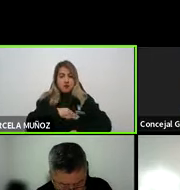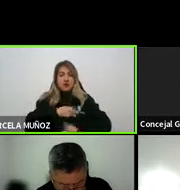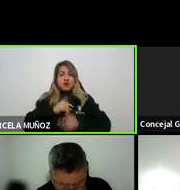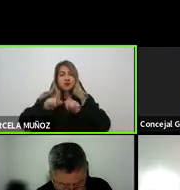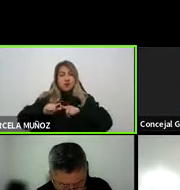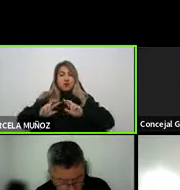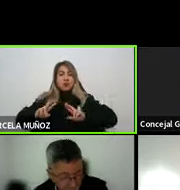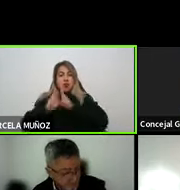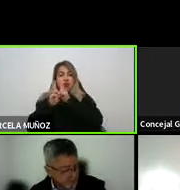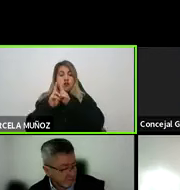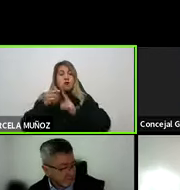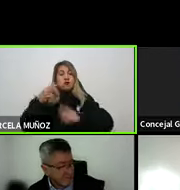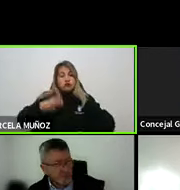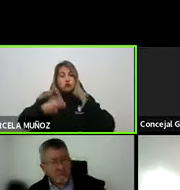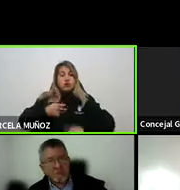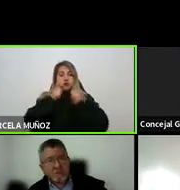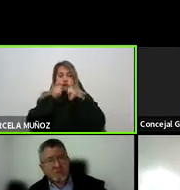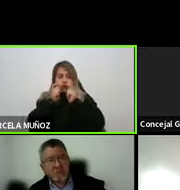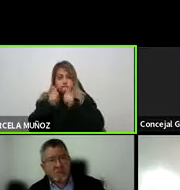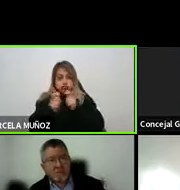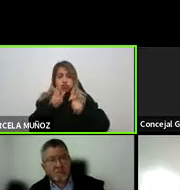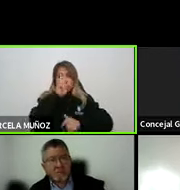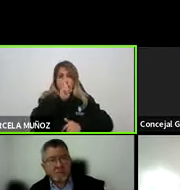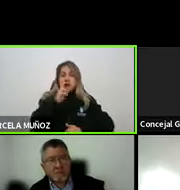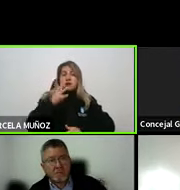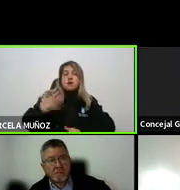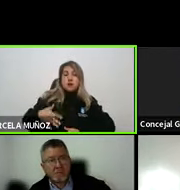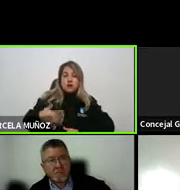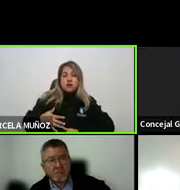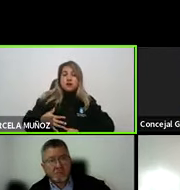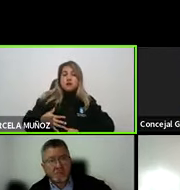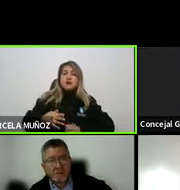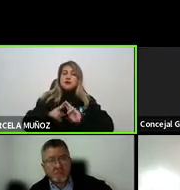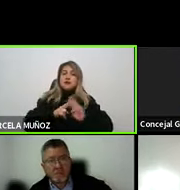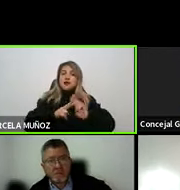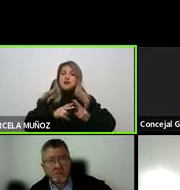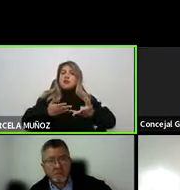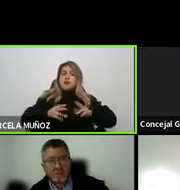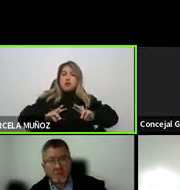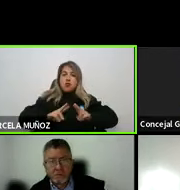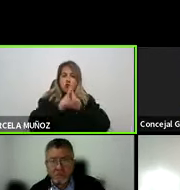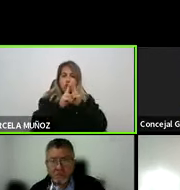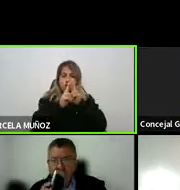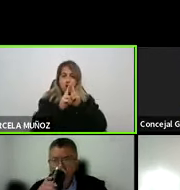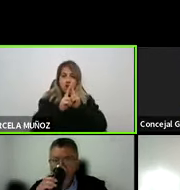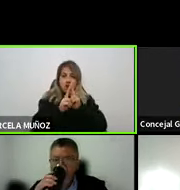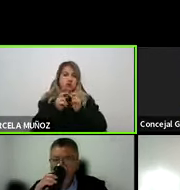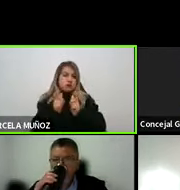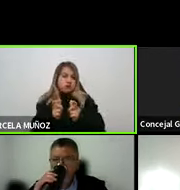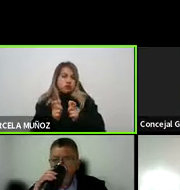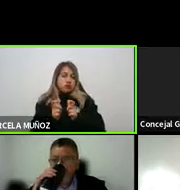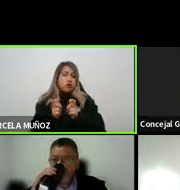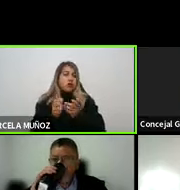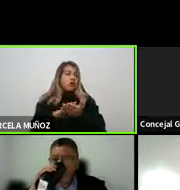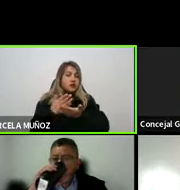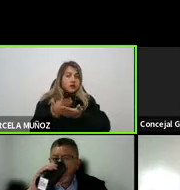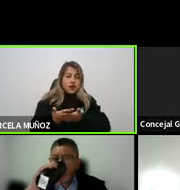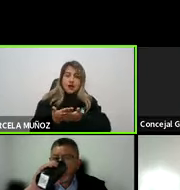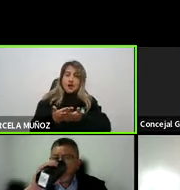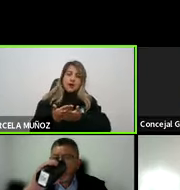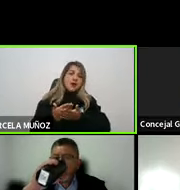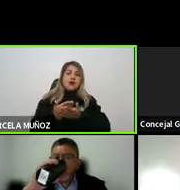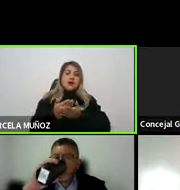Municipales cumple un rol fiscalizador en relación a cómo se están ejecutando esas obras y cómo se están realizando o se